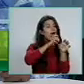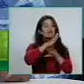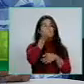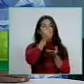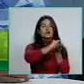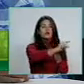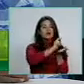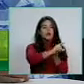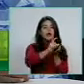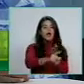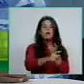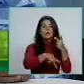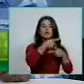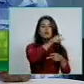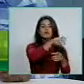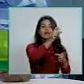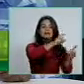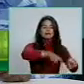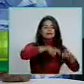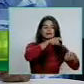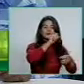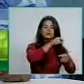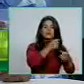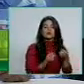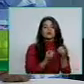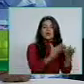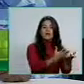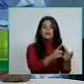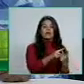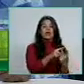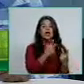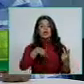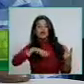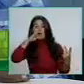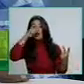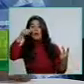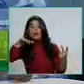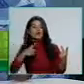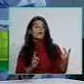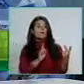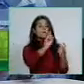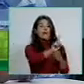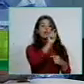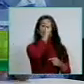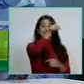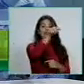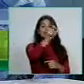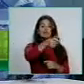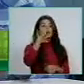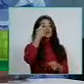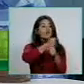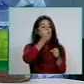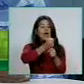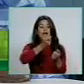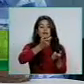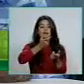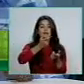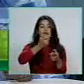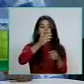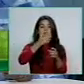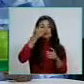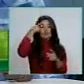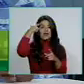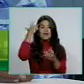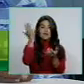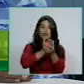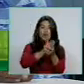pero entonces entramos nosotros como banco a darle financiamiento a las personas que transforman la yuca, es decir, que la convierten en cazado y que la convierten en otros derivados. Qué bien.